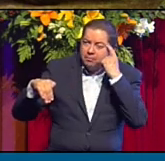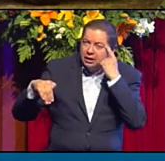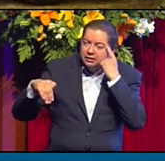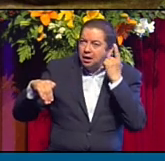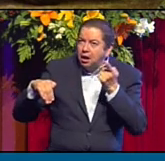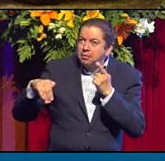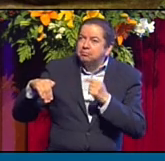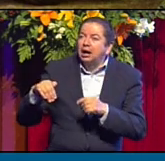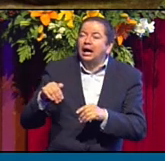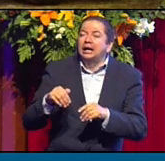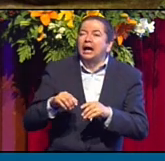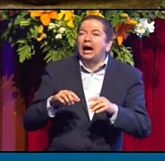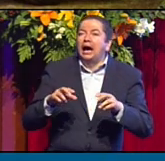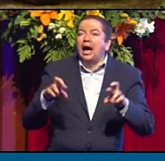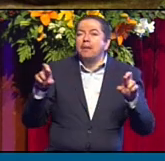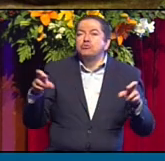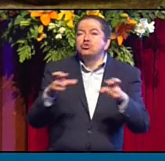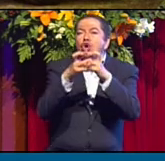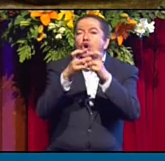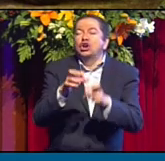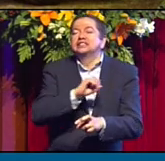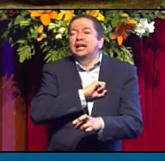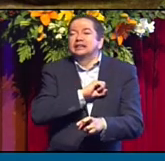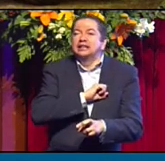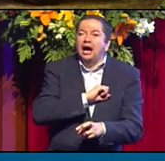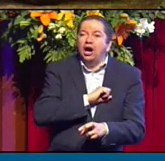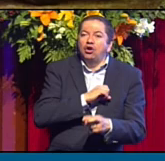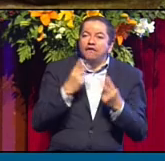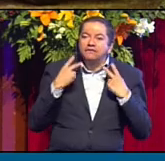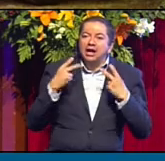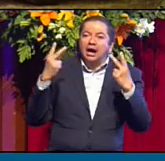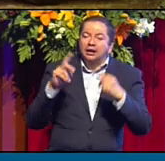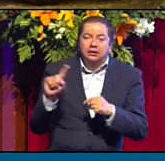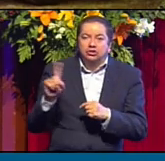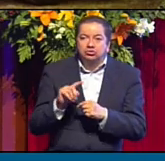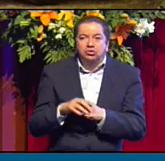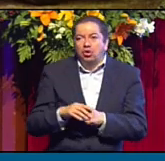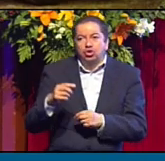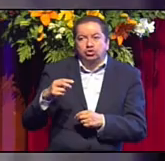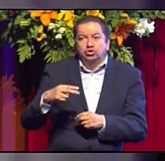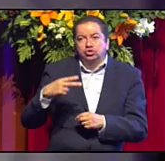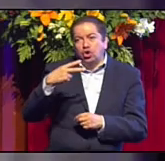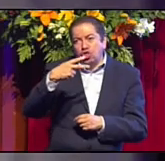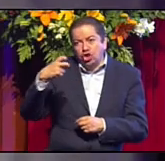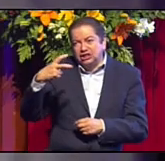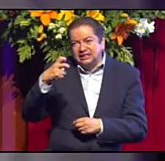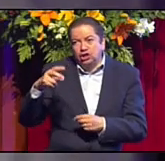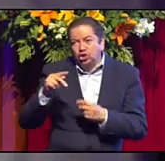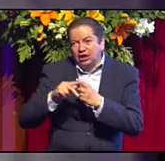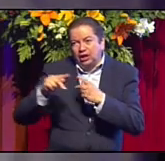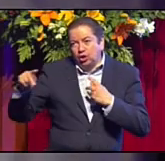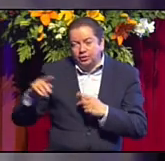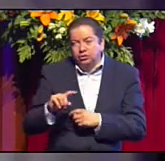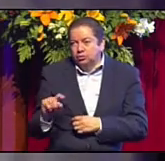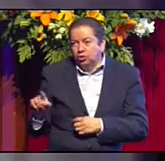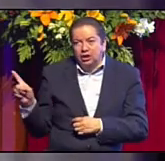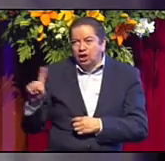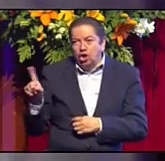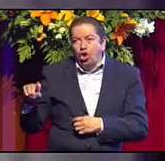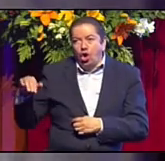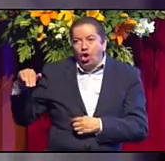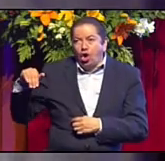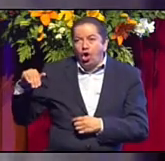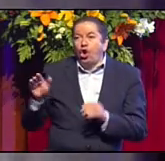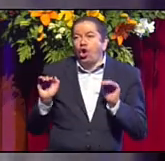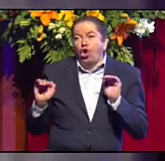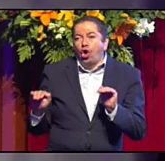ir a Pucón, ir a Santiago, estamos cortos, 200 kilómetros yo diría, porque no tienen toda la comodidad